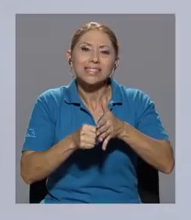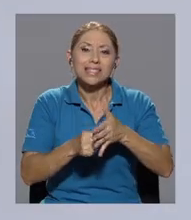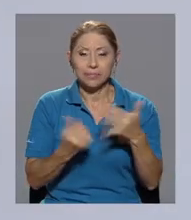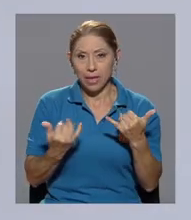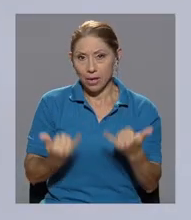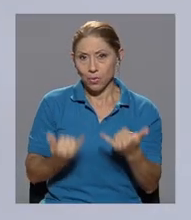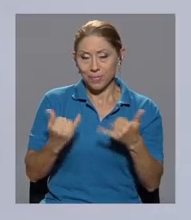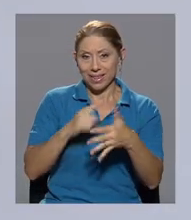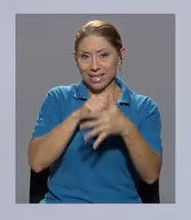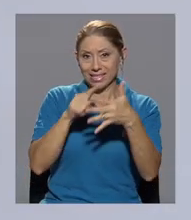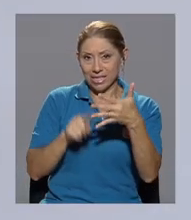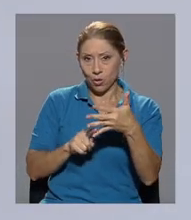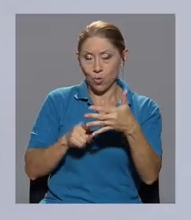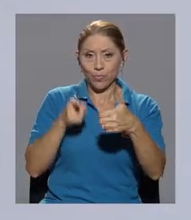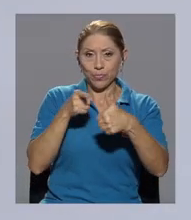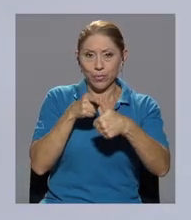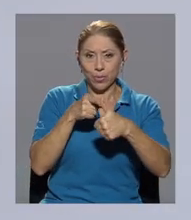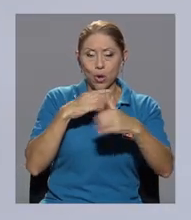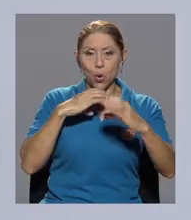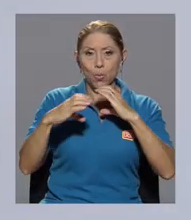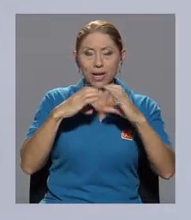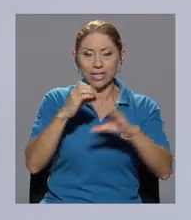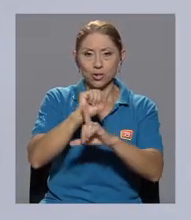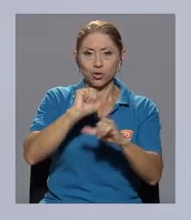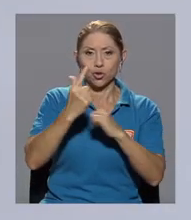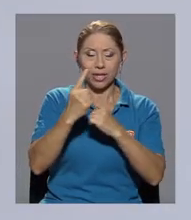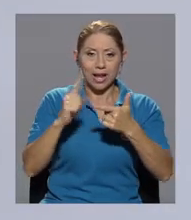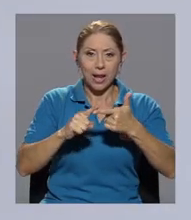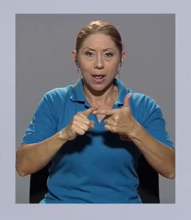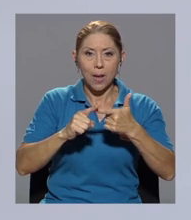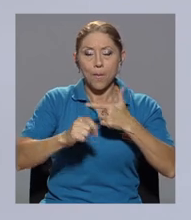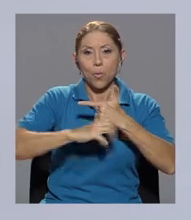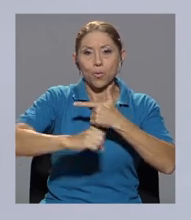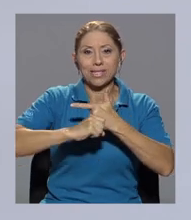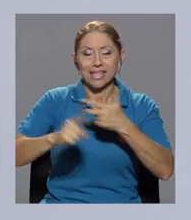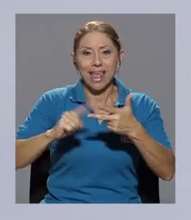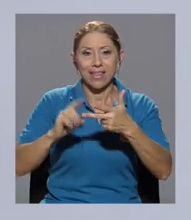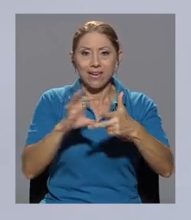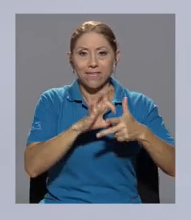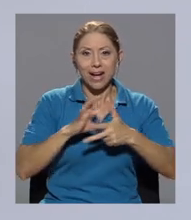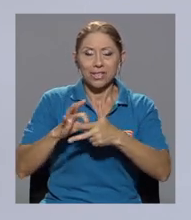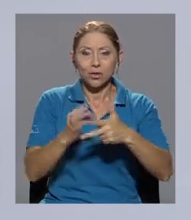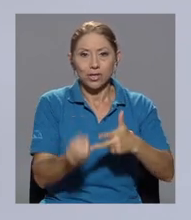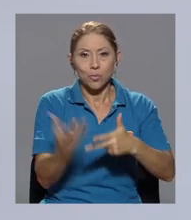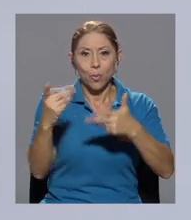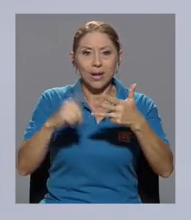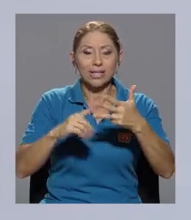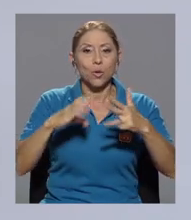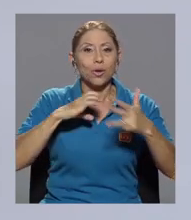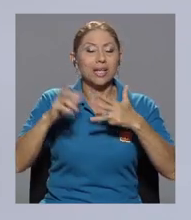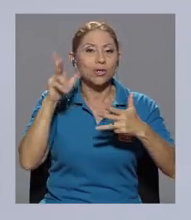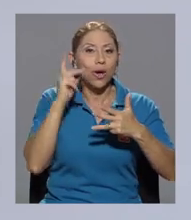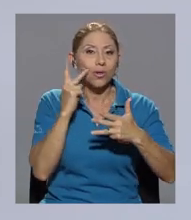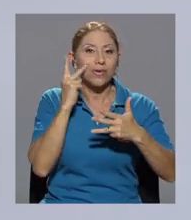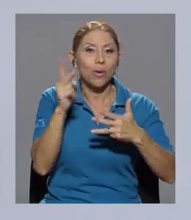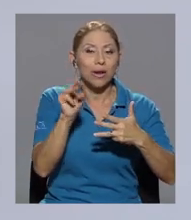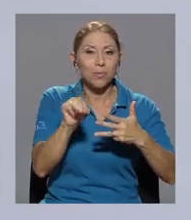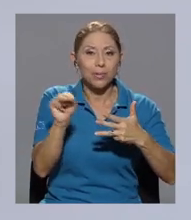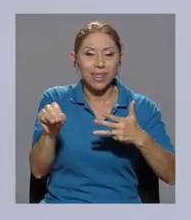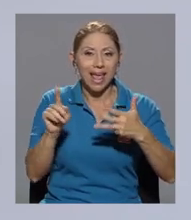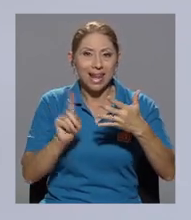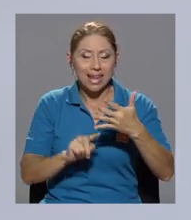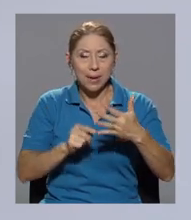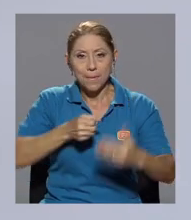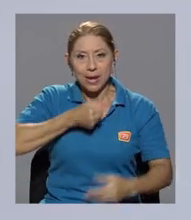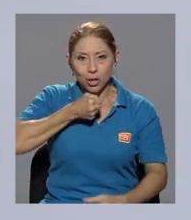con cinco énfasis empezamos con comunicación social publicidad relaciones públicas comunicación audiovisual y multimedial y